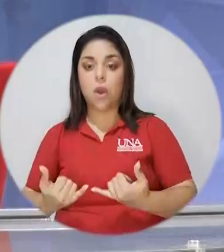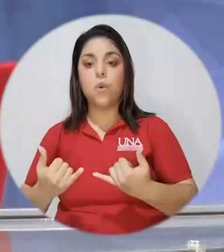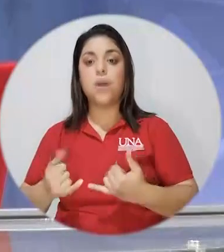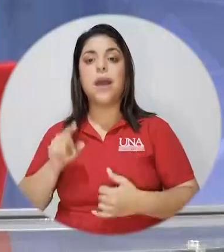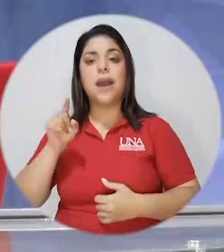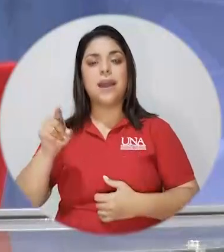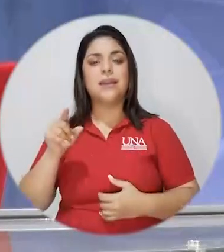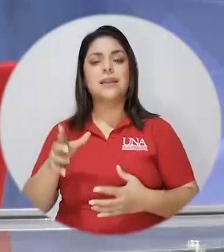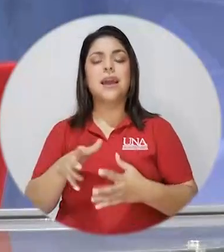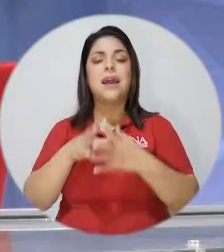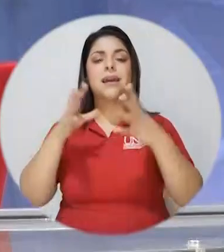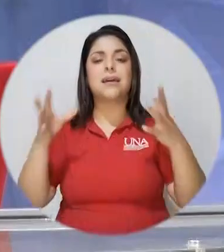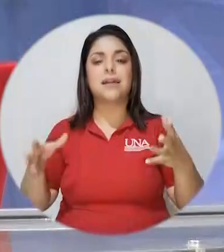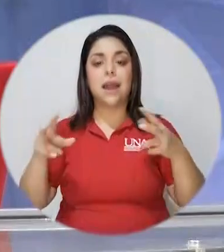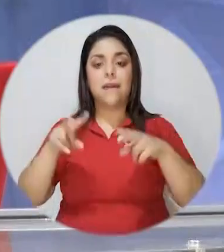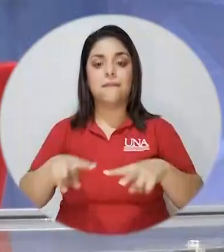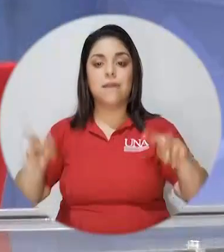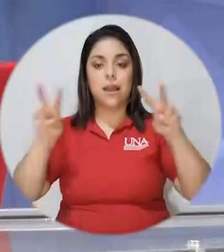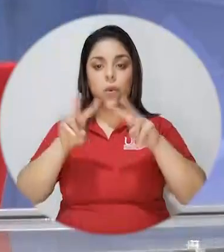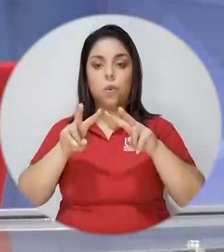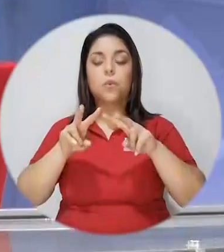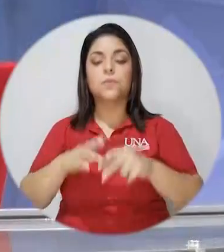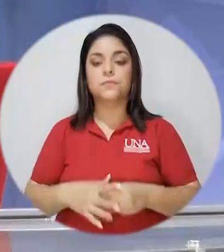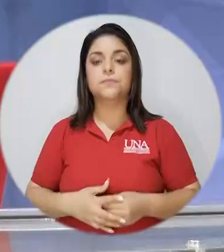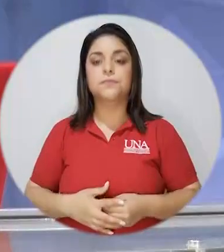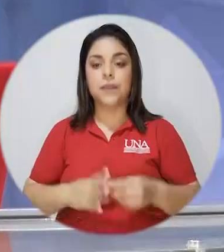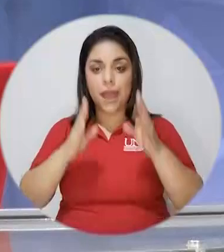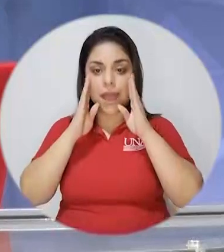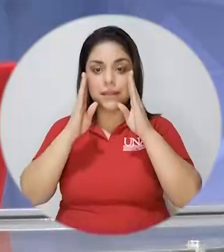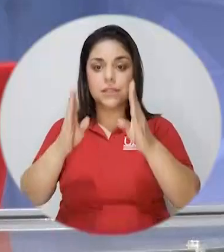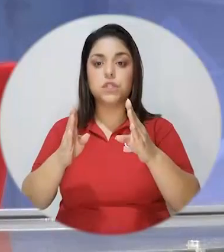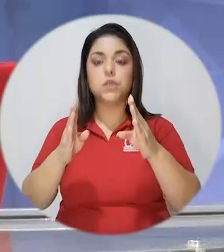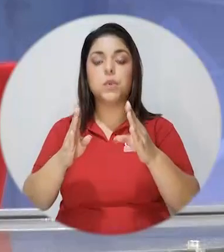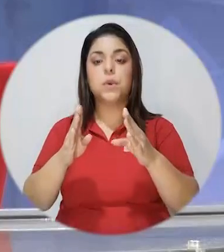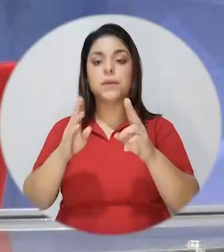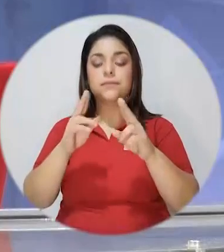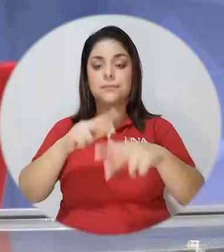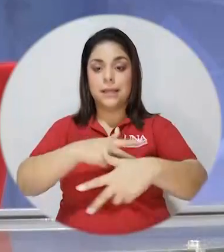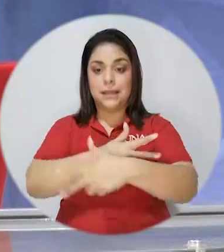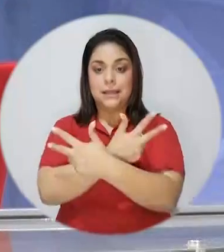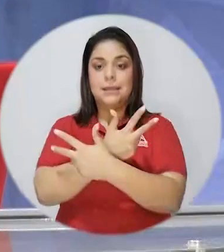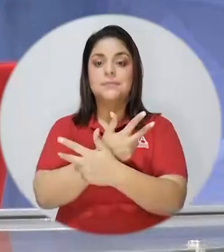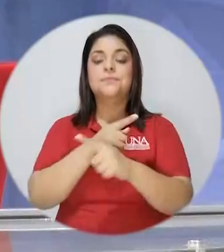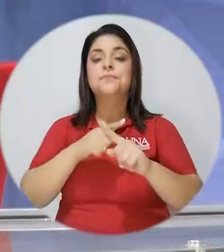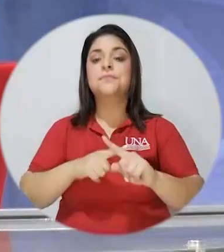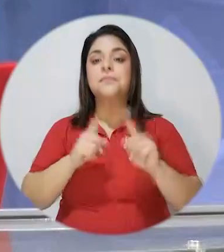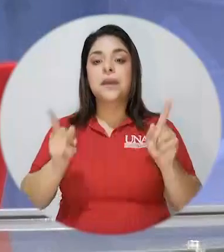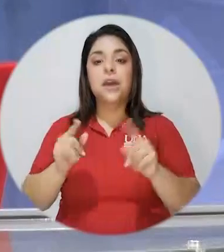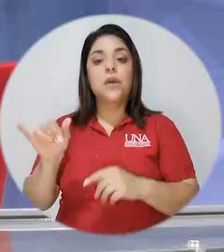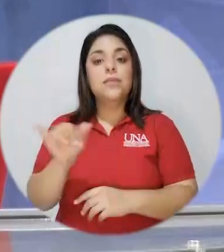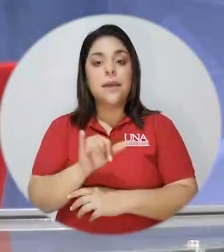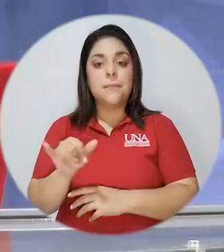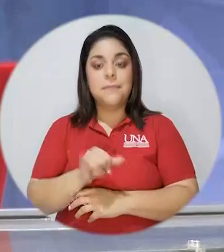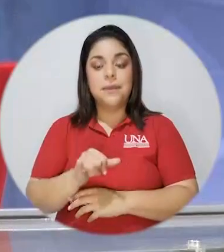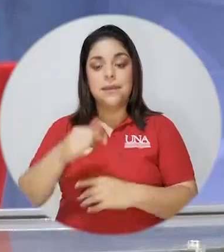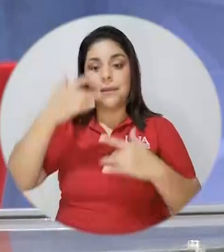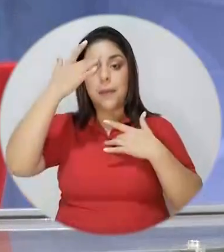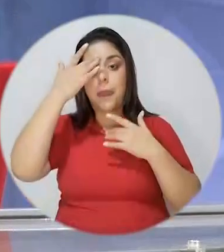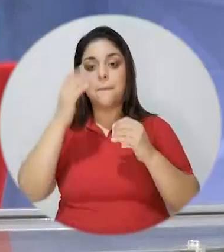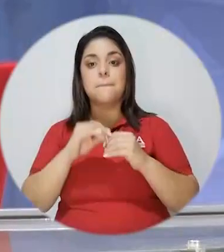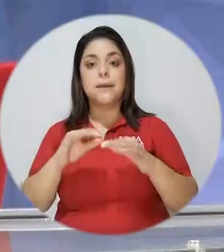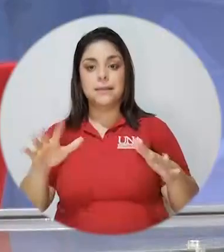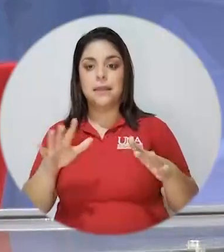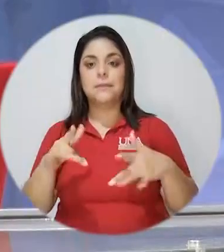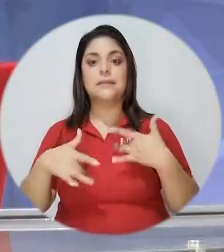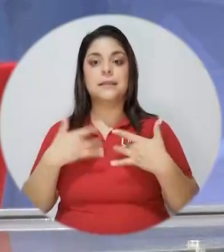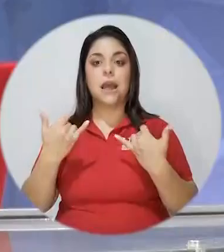un gran valor al tema de la atención en línea, pero que al mismo tiempo la pandemia les